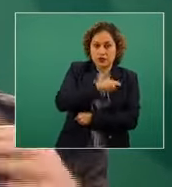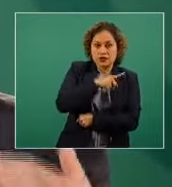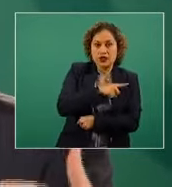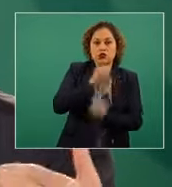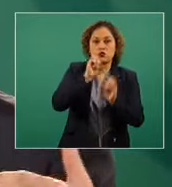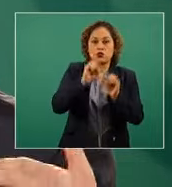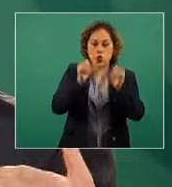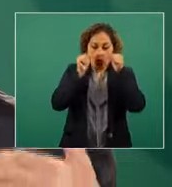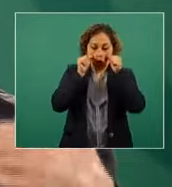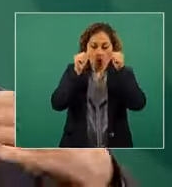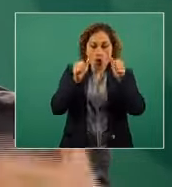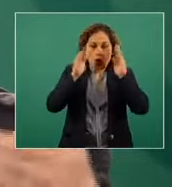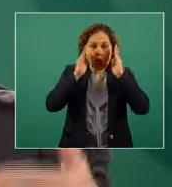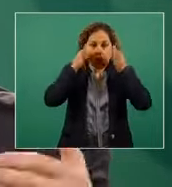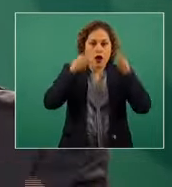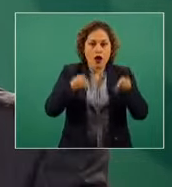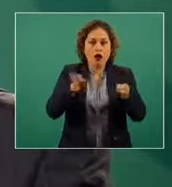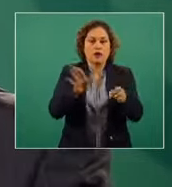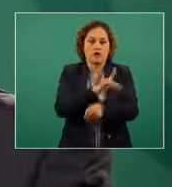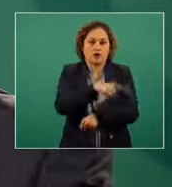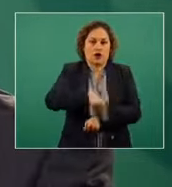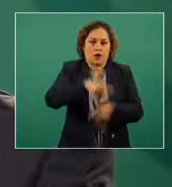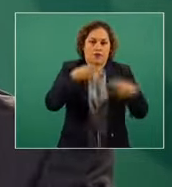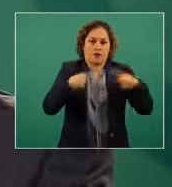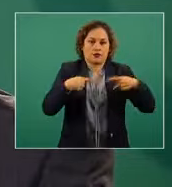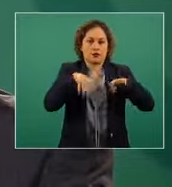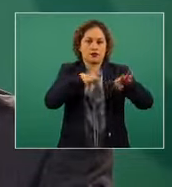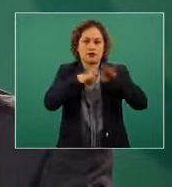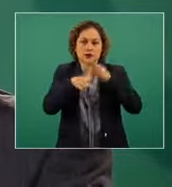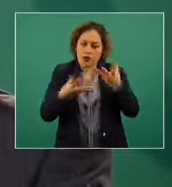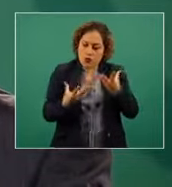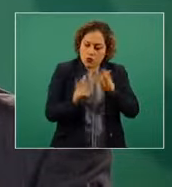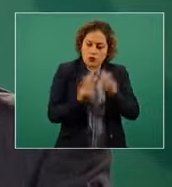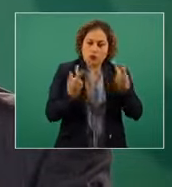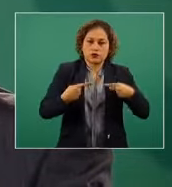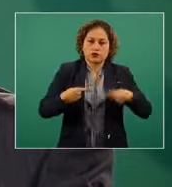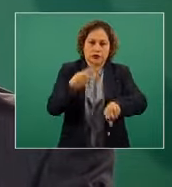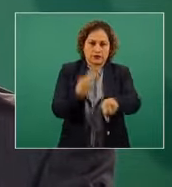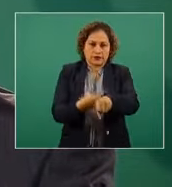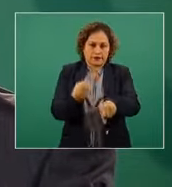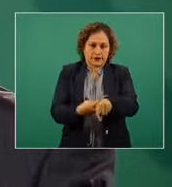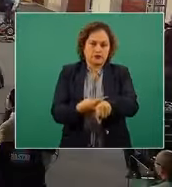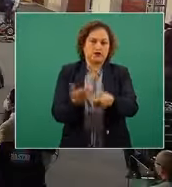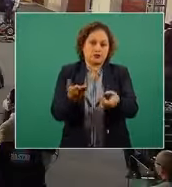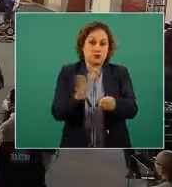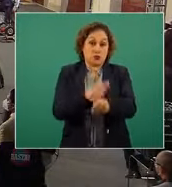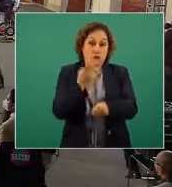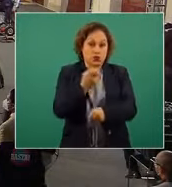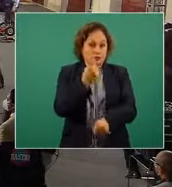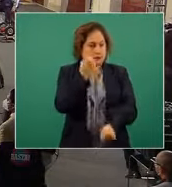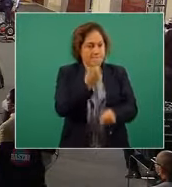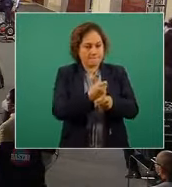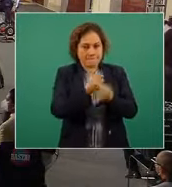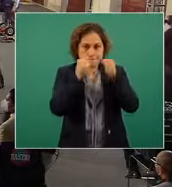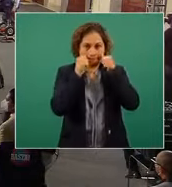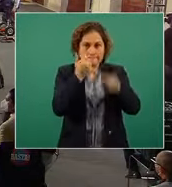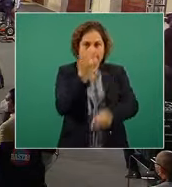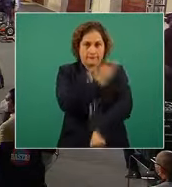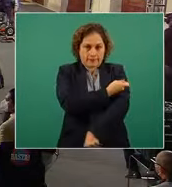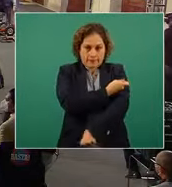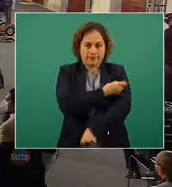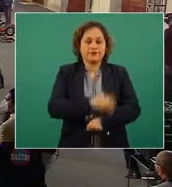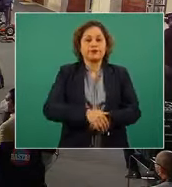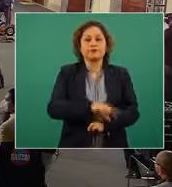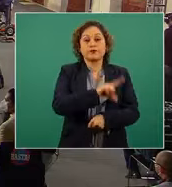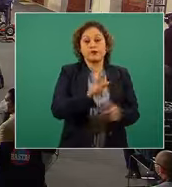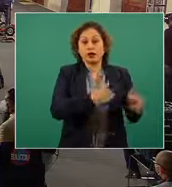vacunadas porque tienen el contacto más directo con personas enfermas de COVID-19. Enseguida se incluirán a las